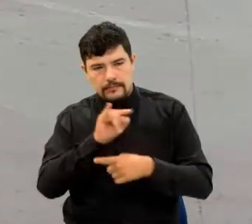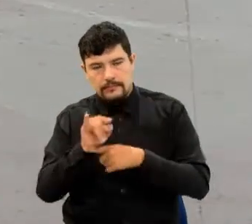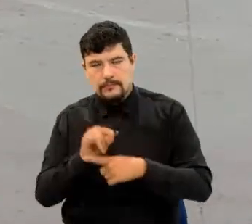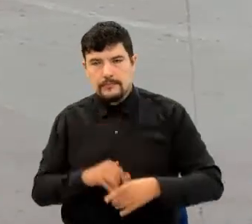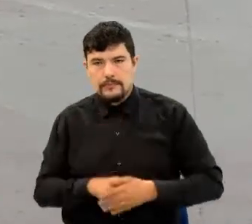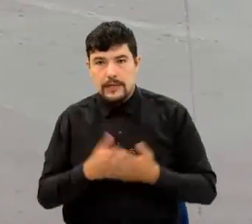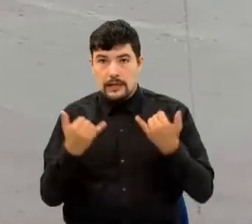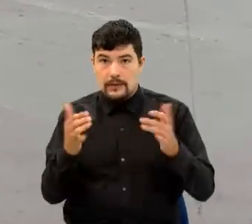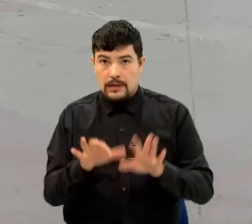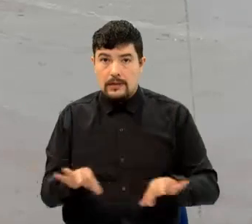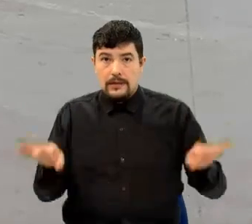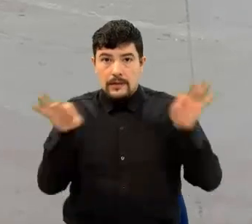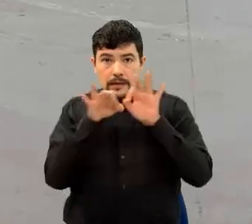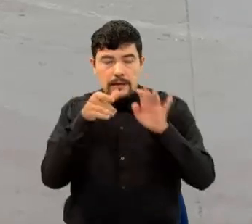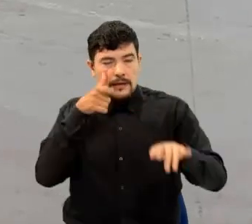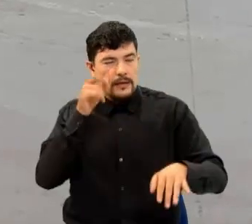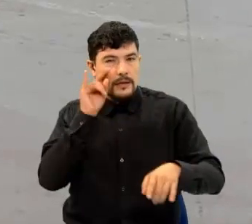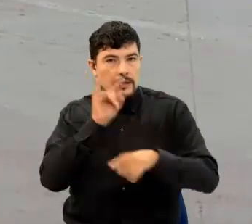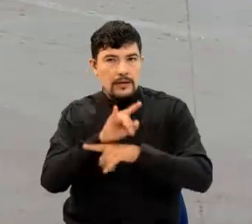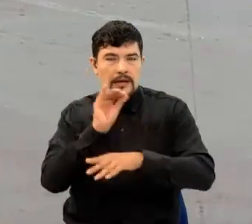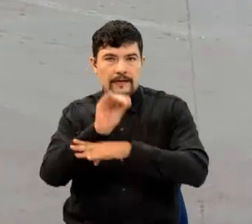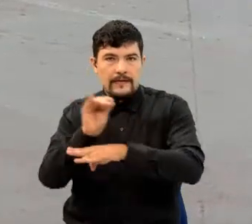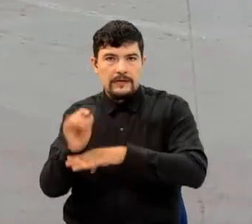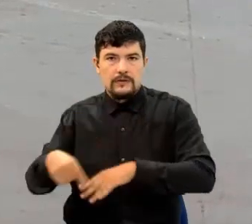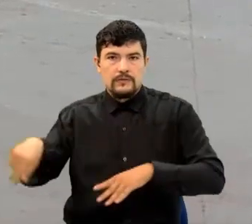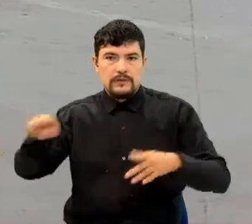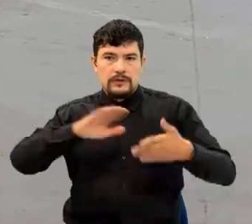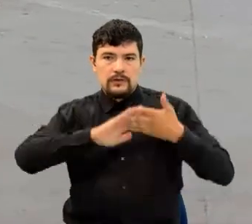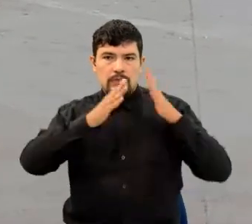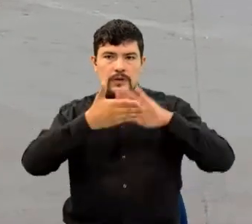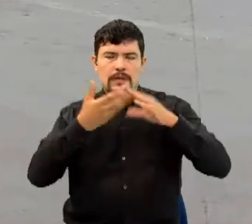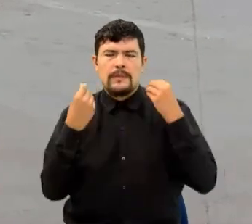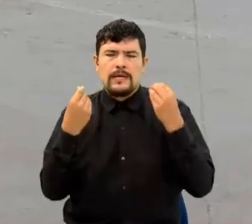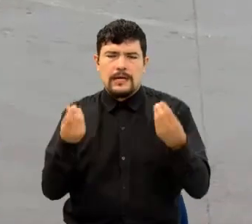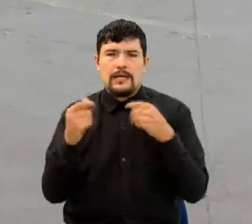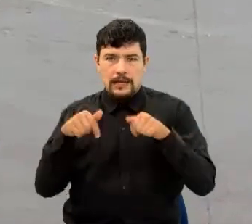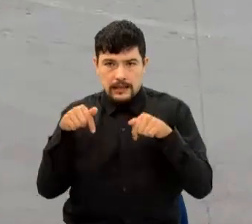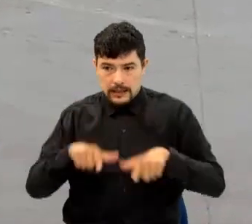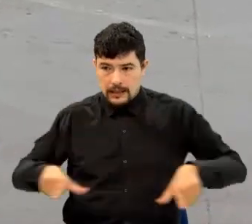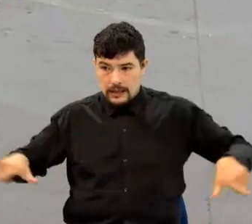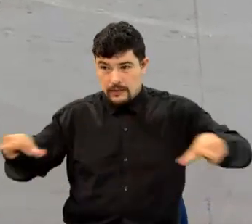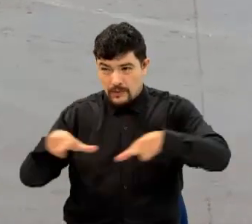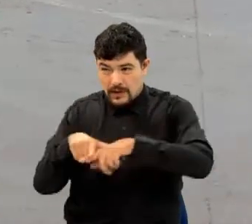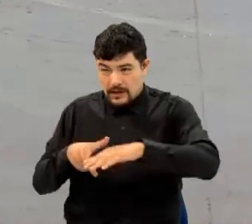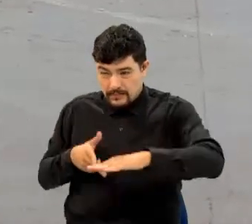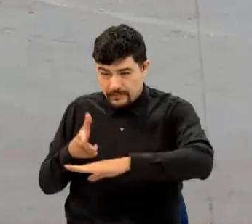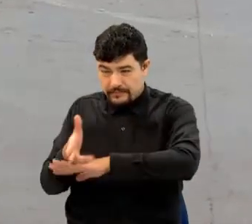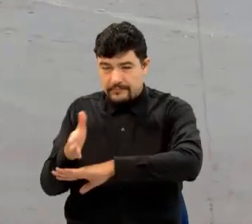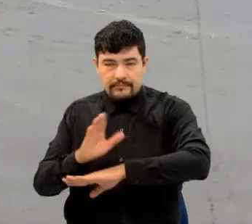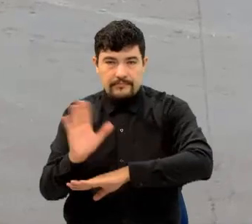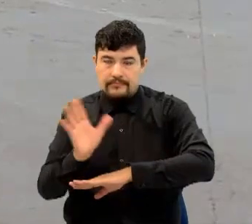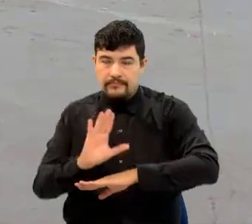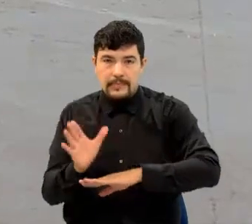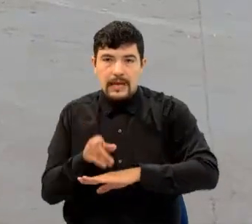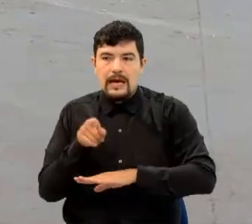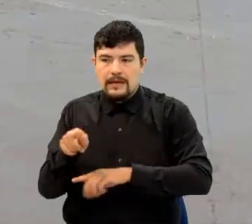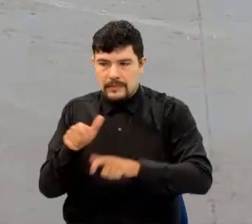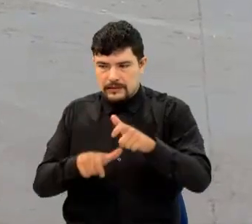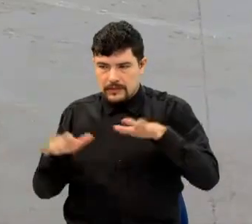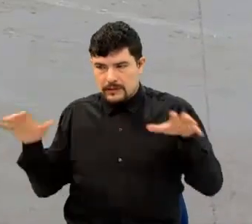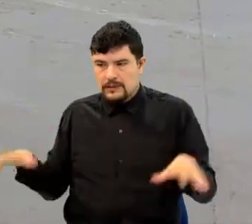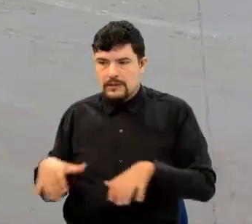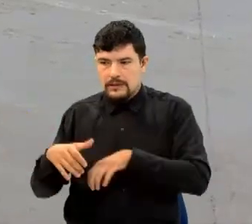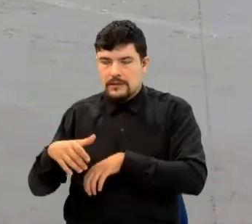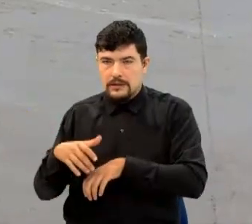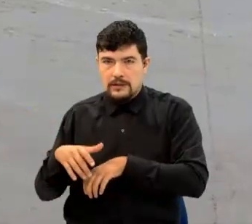frente a esto es importante resaltar y hacer un llamado a la comunidad para que eviten transitar por esos espacios. Las personas que adelantan las obras han